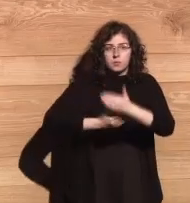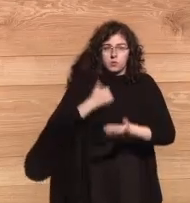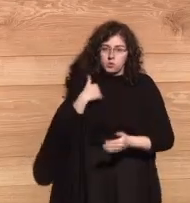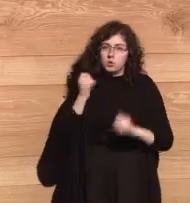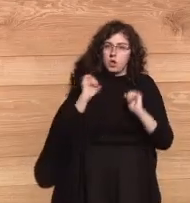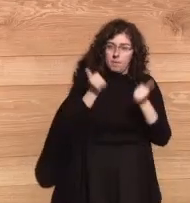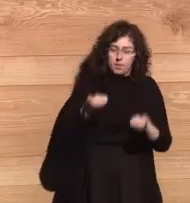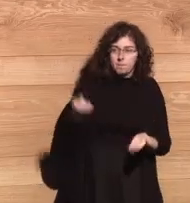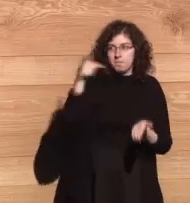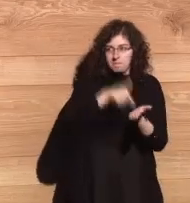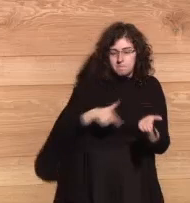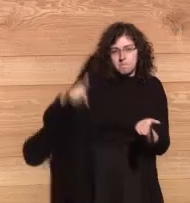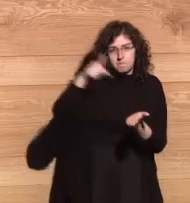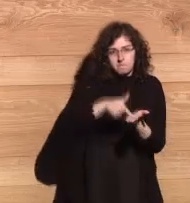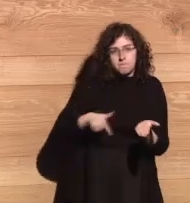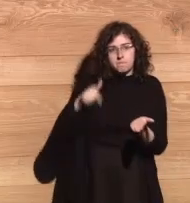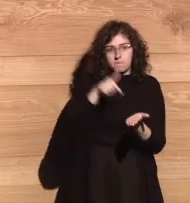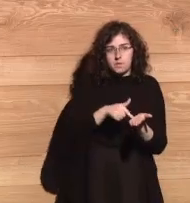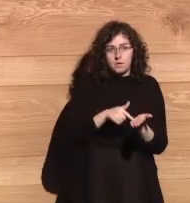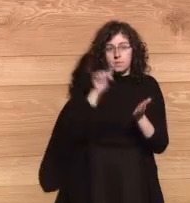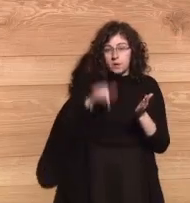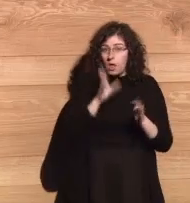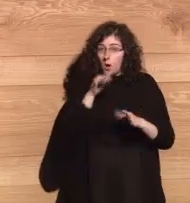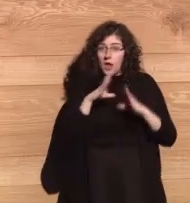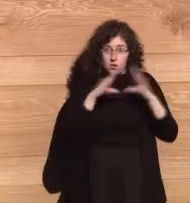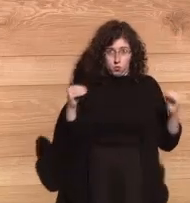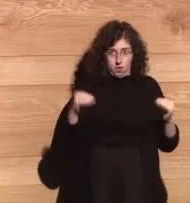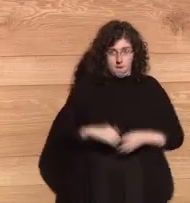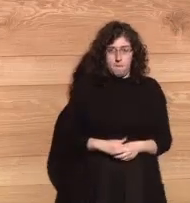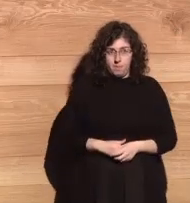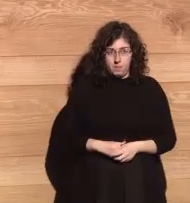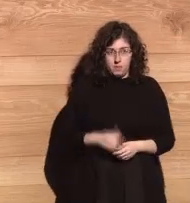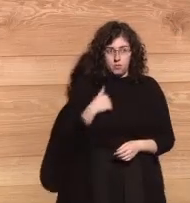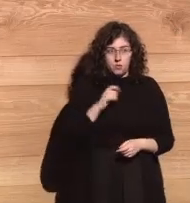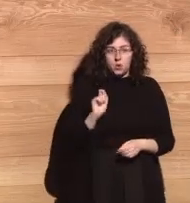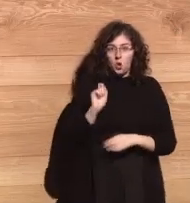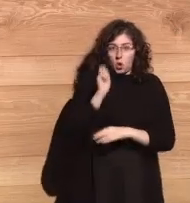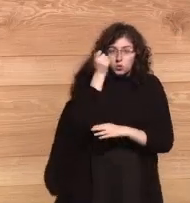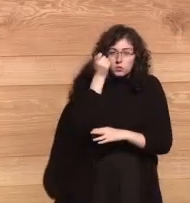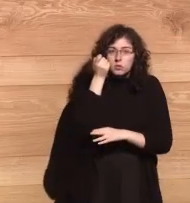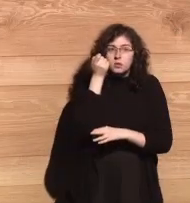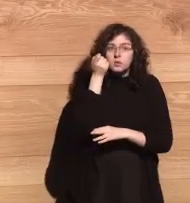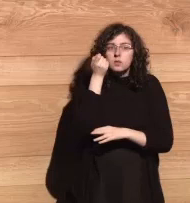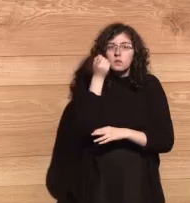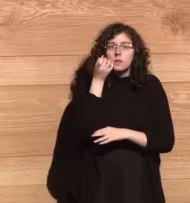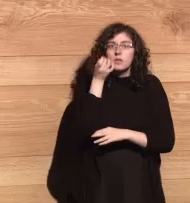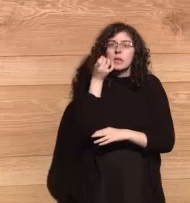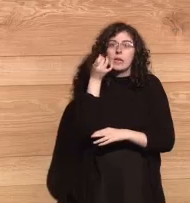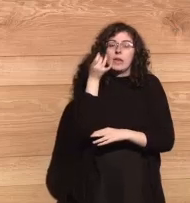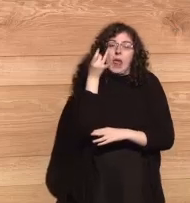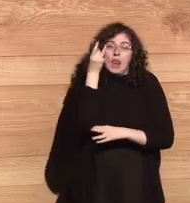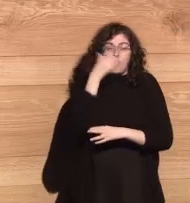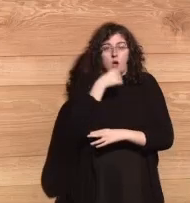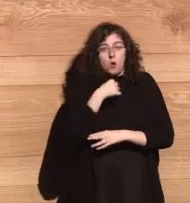con la turra. Pero esta vez en Andalucía. Y conseguí pues que me comprase la idea el Parlamento